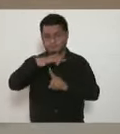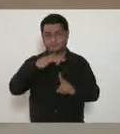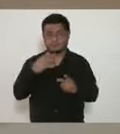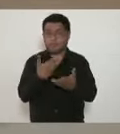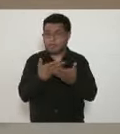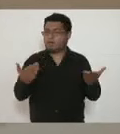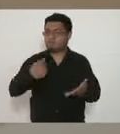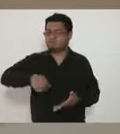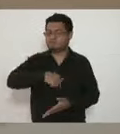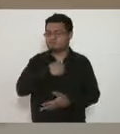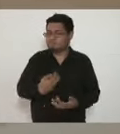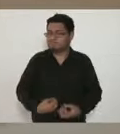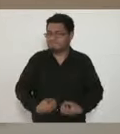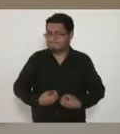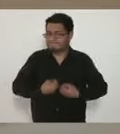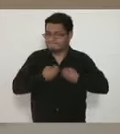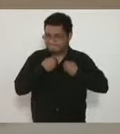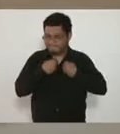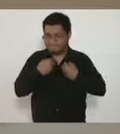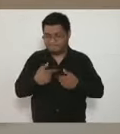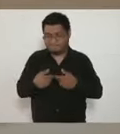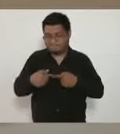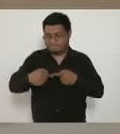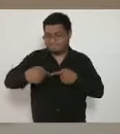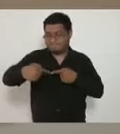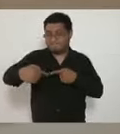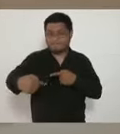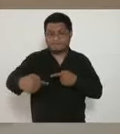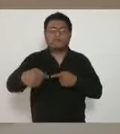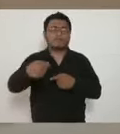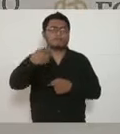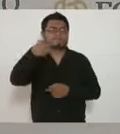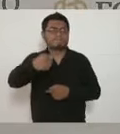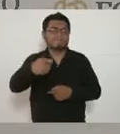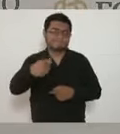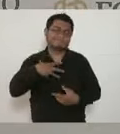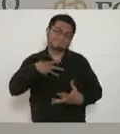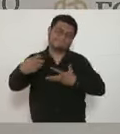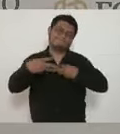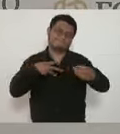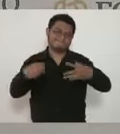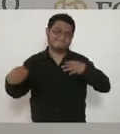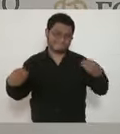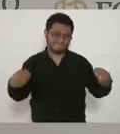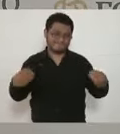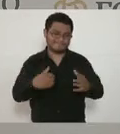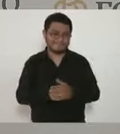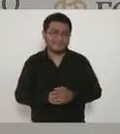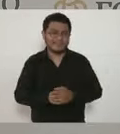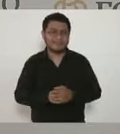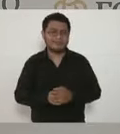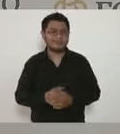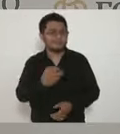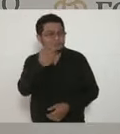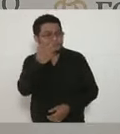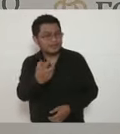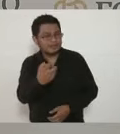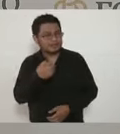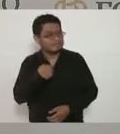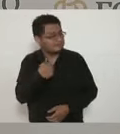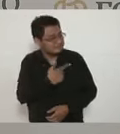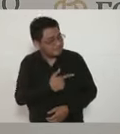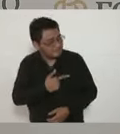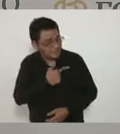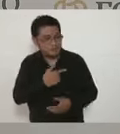está atravesando por la pandemia. Por eso nos da mucho gusto estar